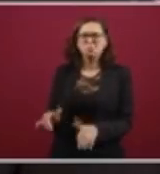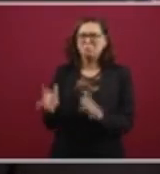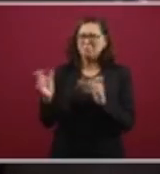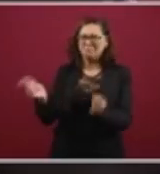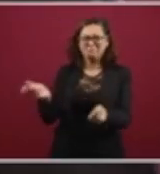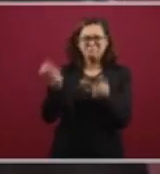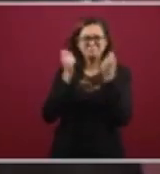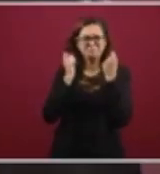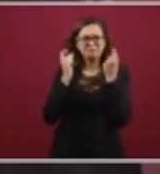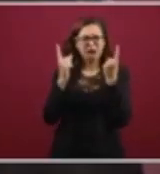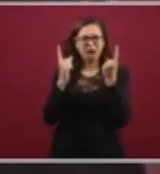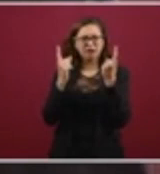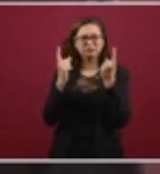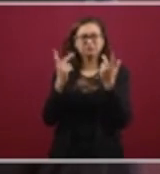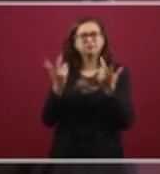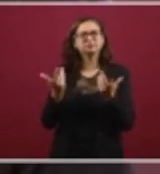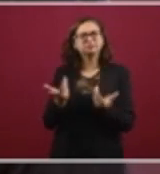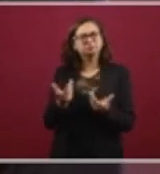destacadísima